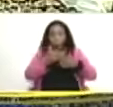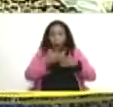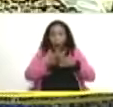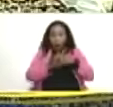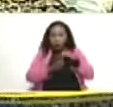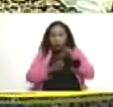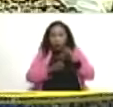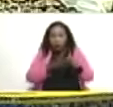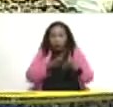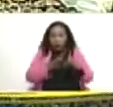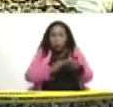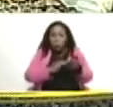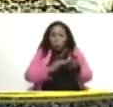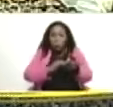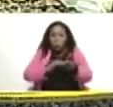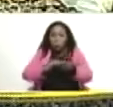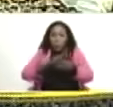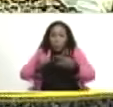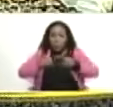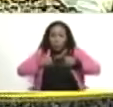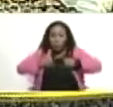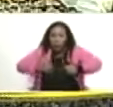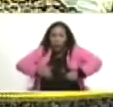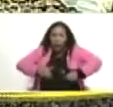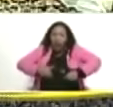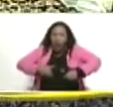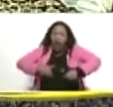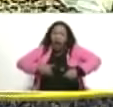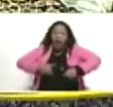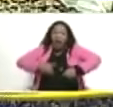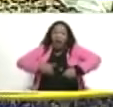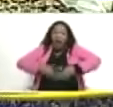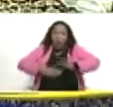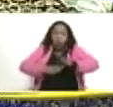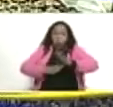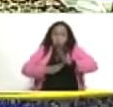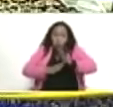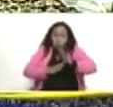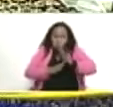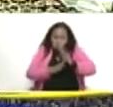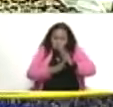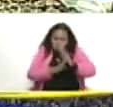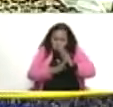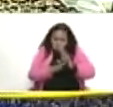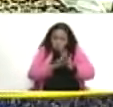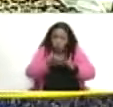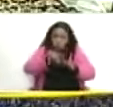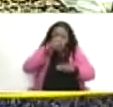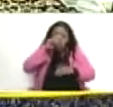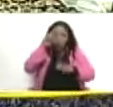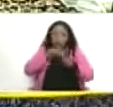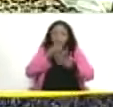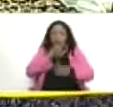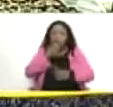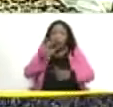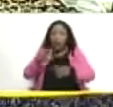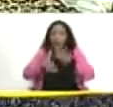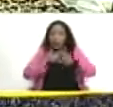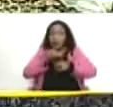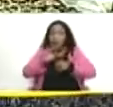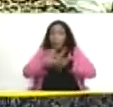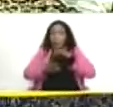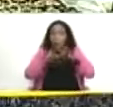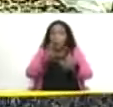en una recuperación sostenida, a pulso, que debe elevarse Este año 2023 hemos dado pasos en